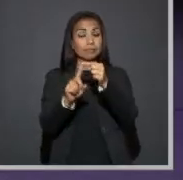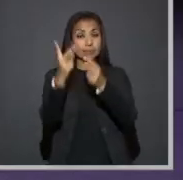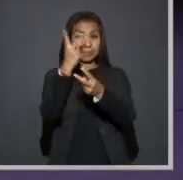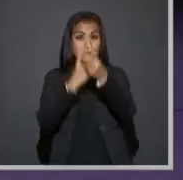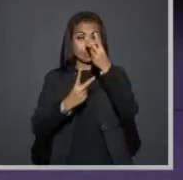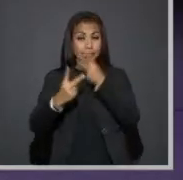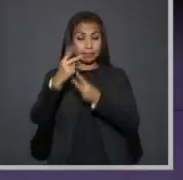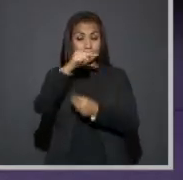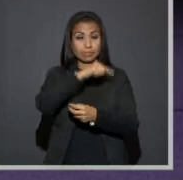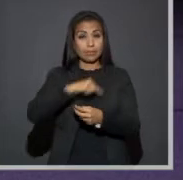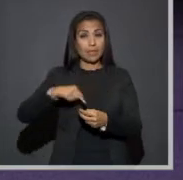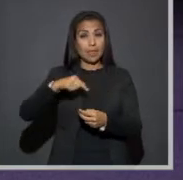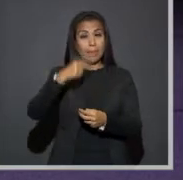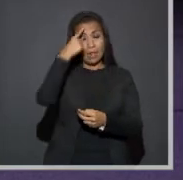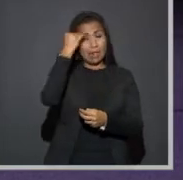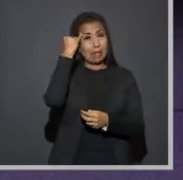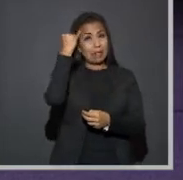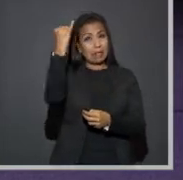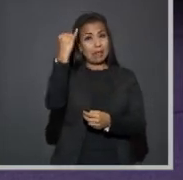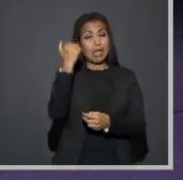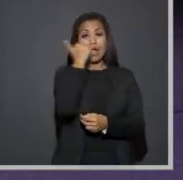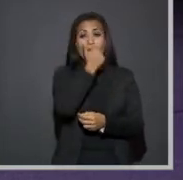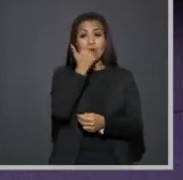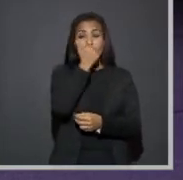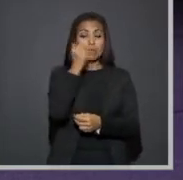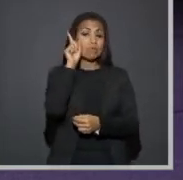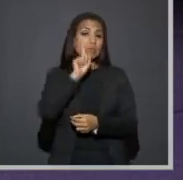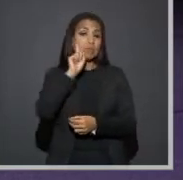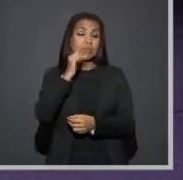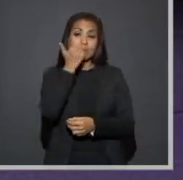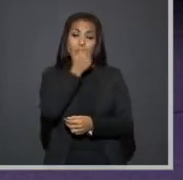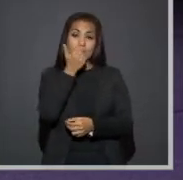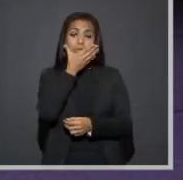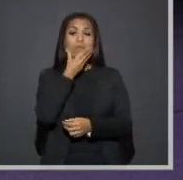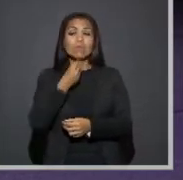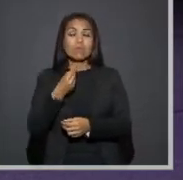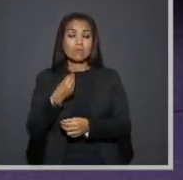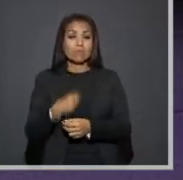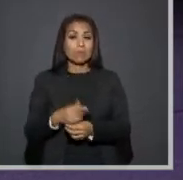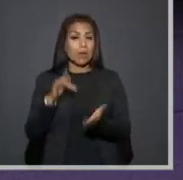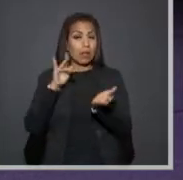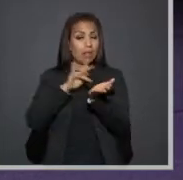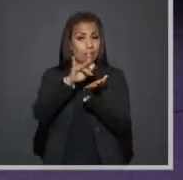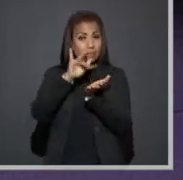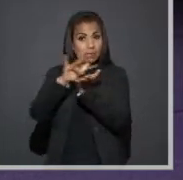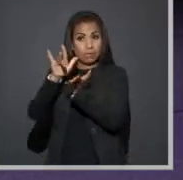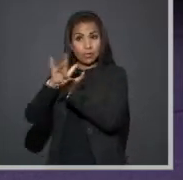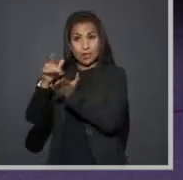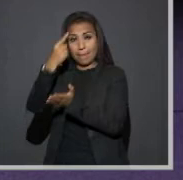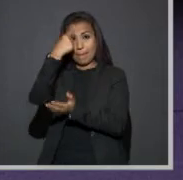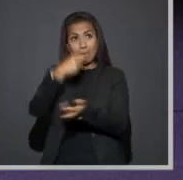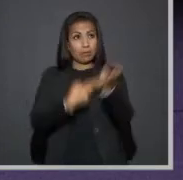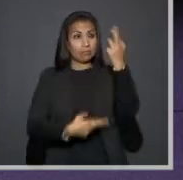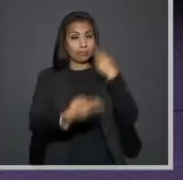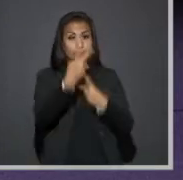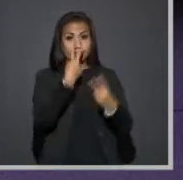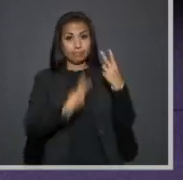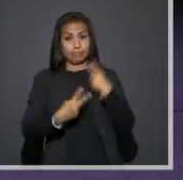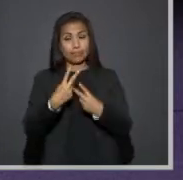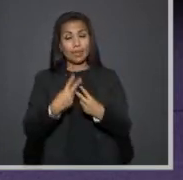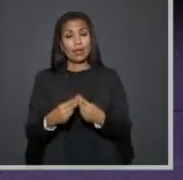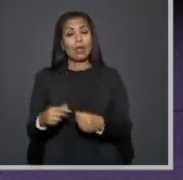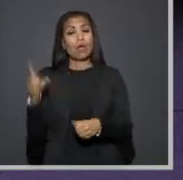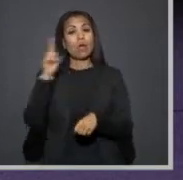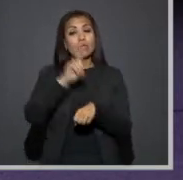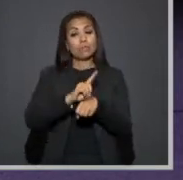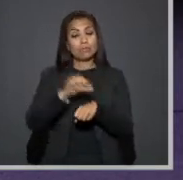una iniciativa de nuestras alumnas y alumnos, la cual nos da mucho gusto apoyar, para así poder recibir en el Tecnológico Monterrey el día de